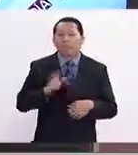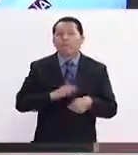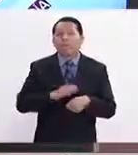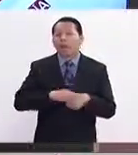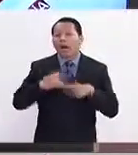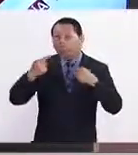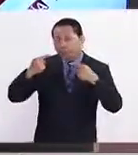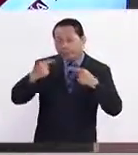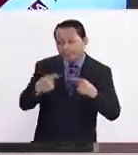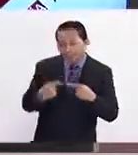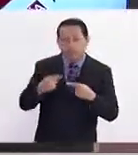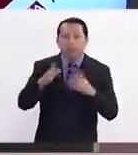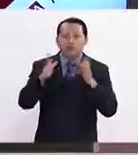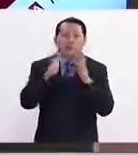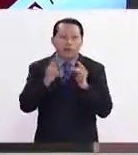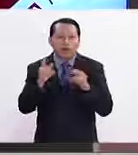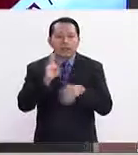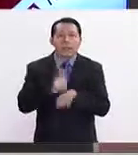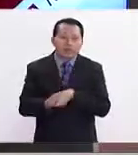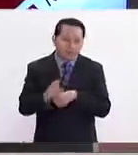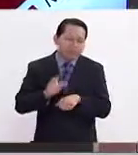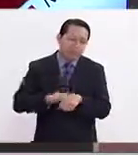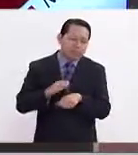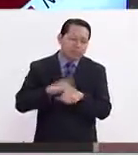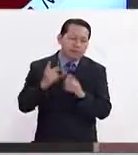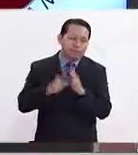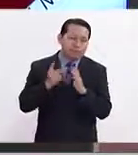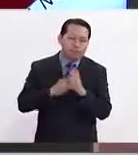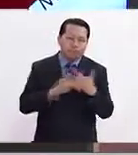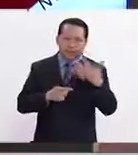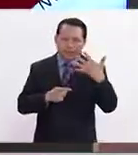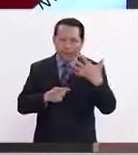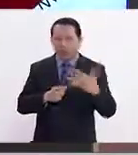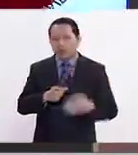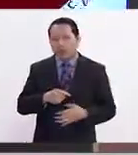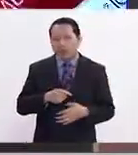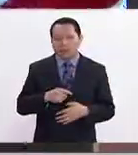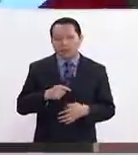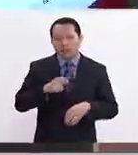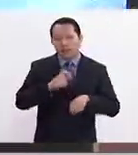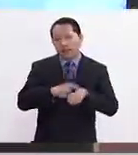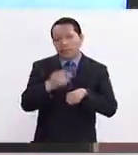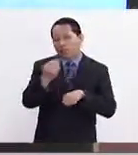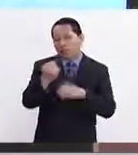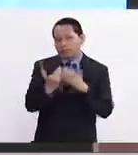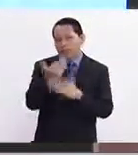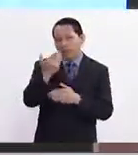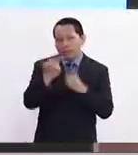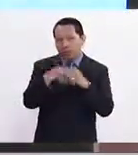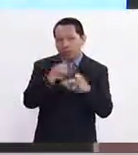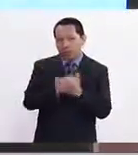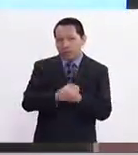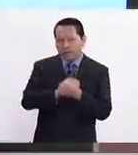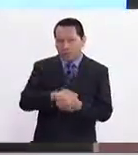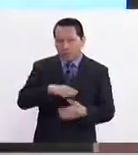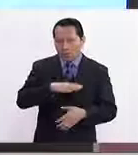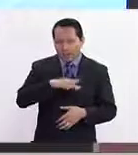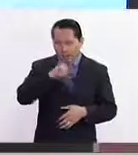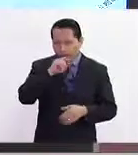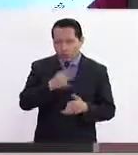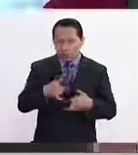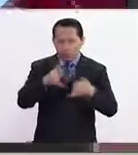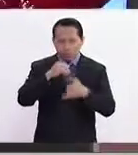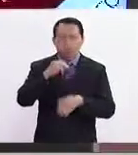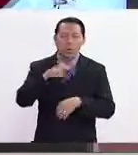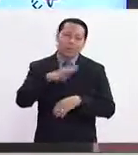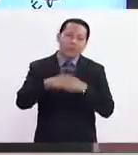enfrentado México son Francia y Brasil, ambos en 5 ocasiones. A las 9 de la mañana estará iniciando el sorteo de la Copa del Mundo